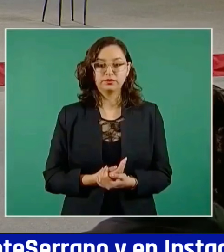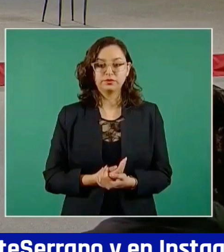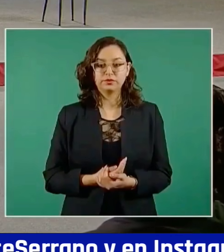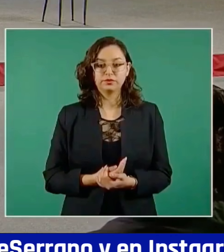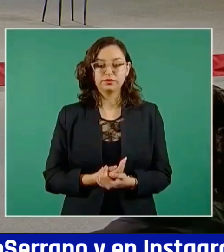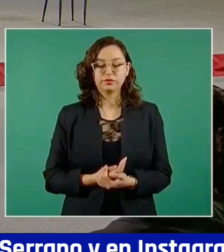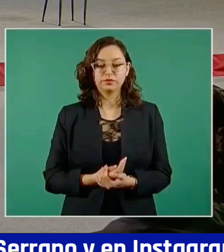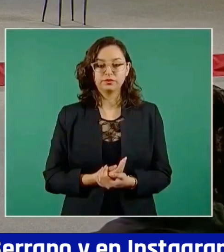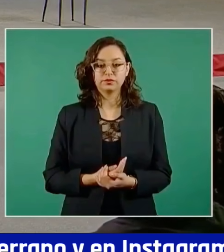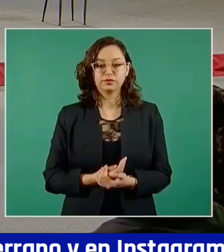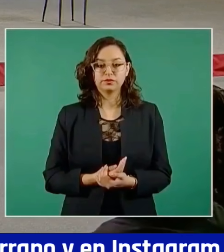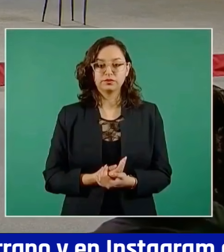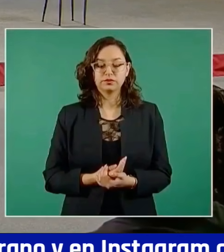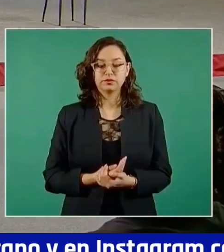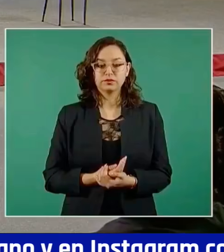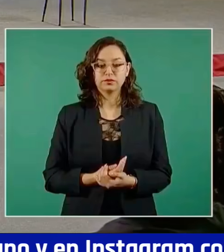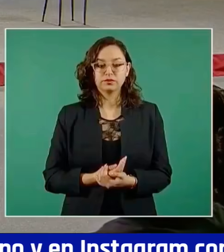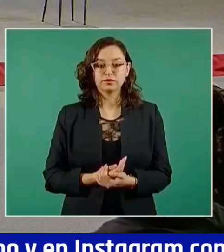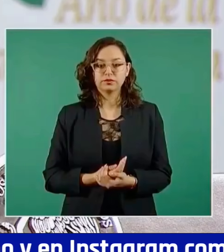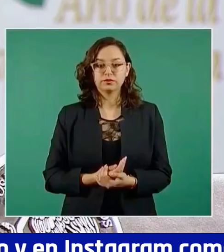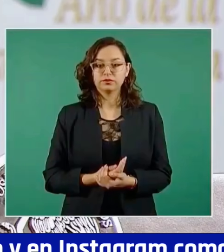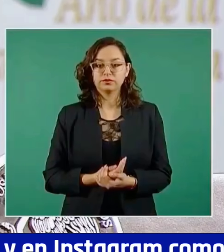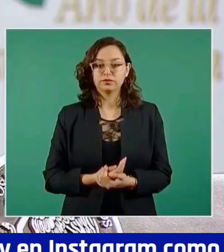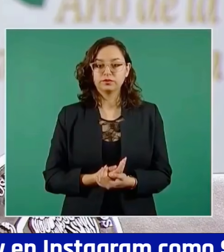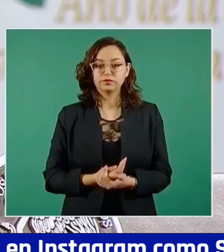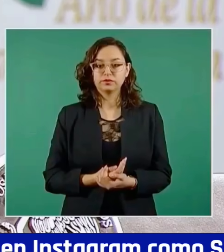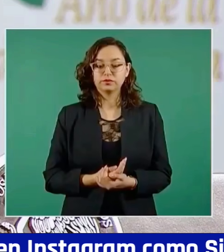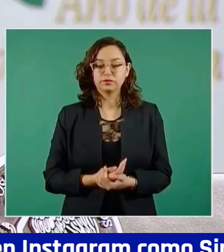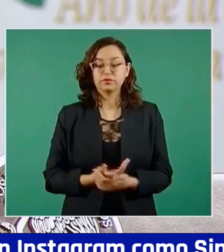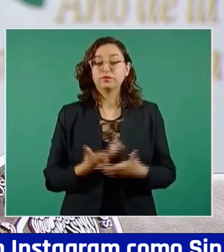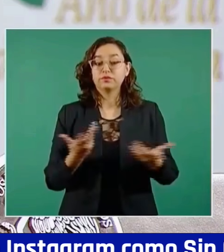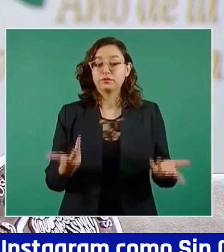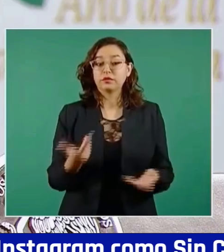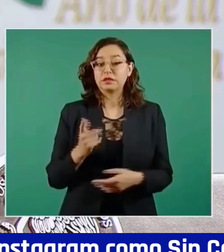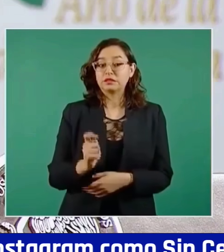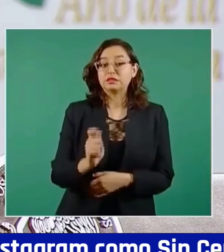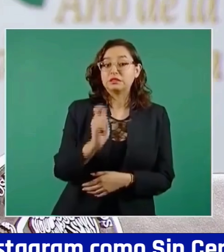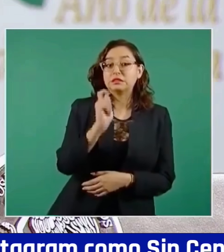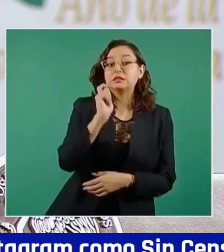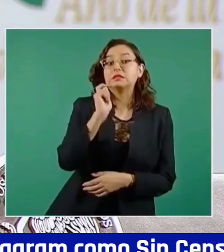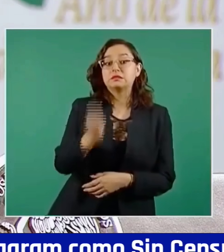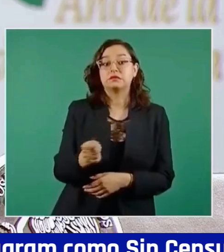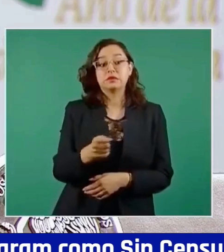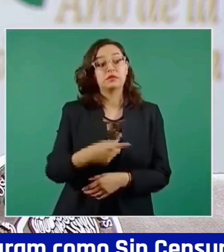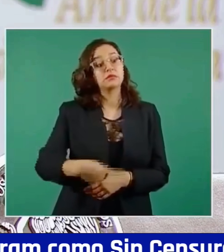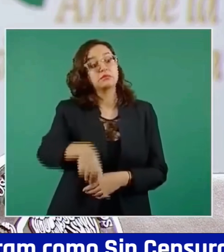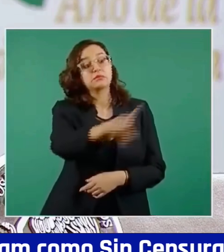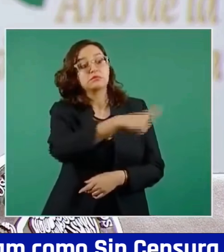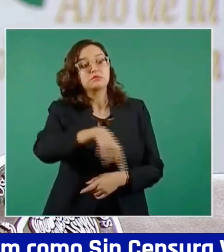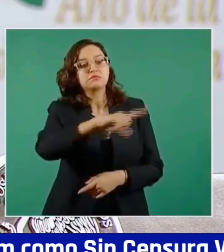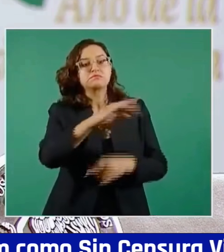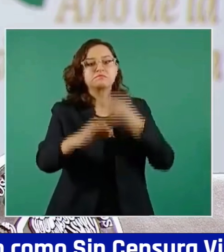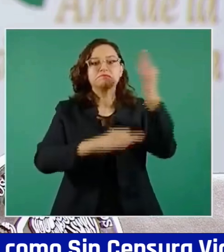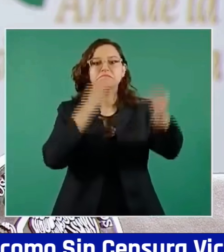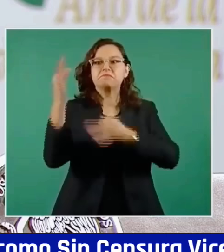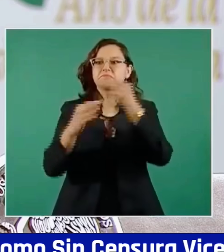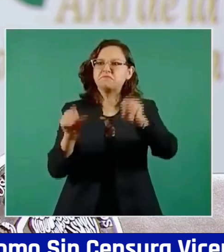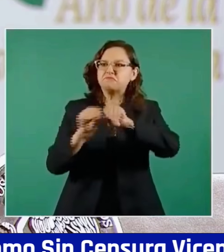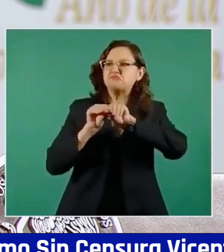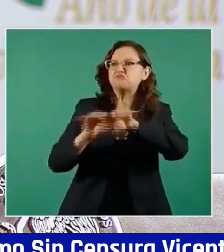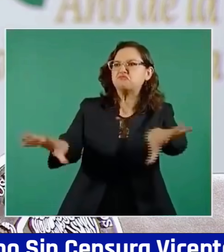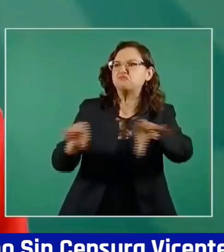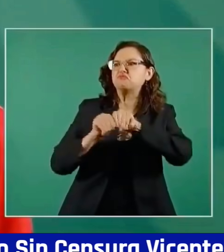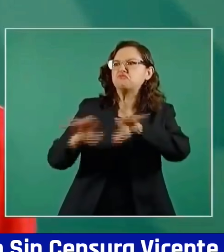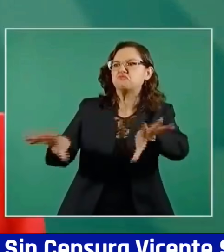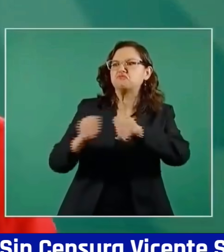años. Es importante destacar que se trata de una verdadera campaña por causar miedo entre la